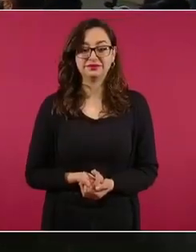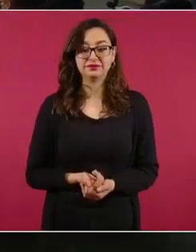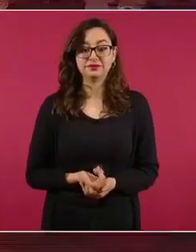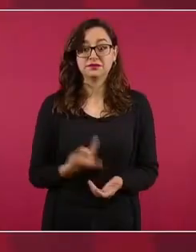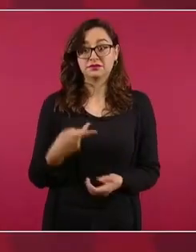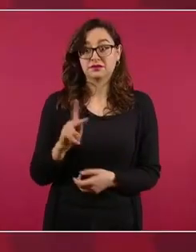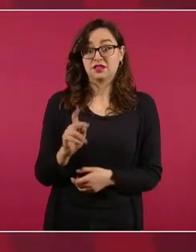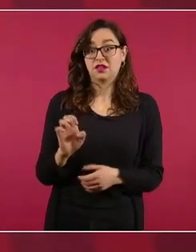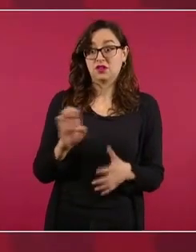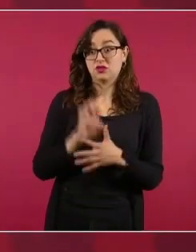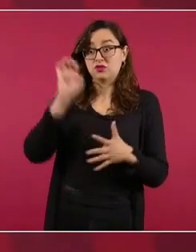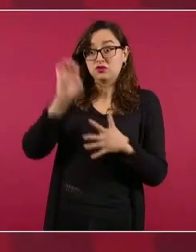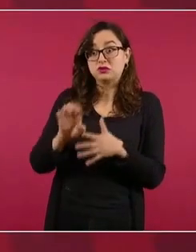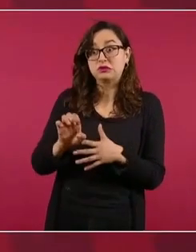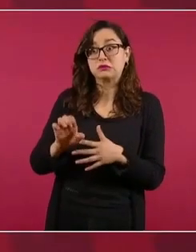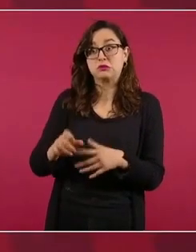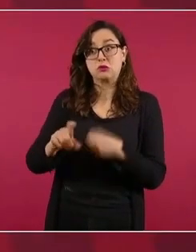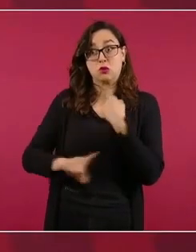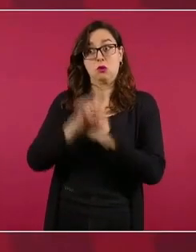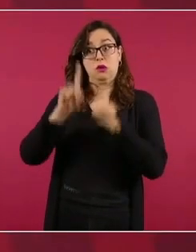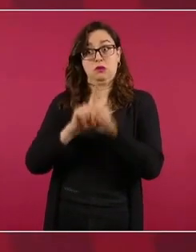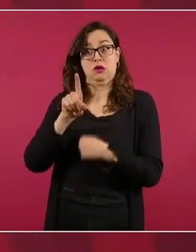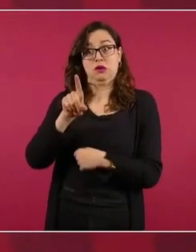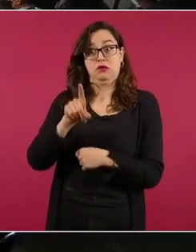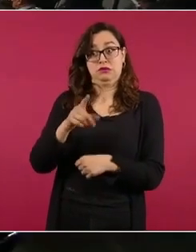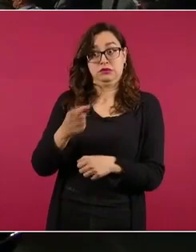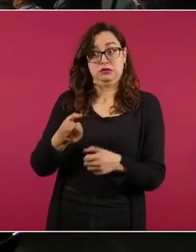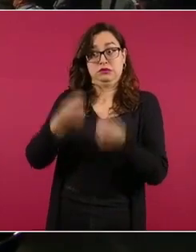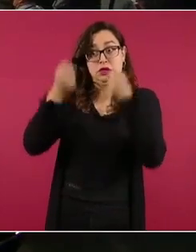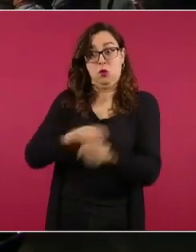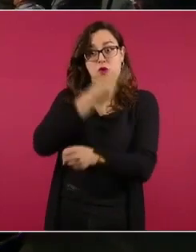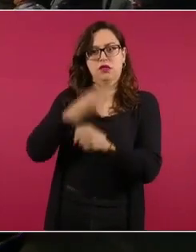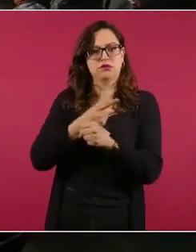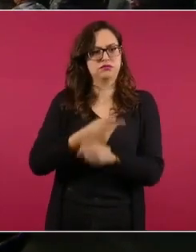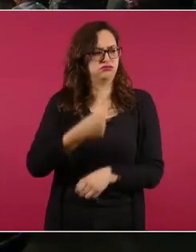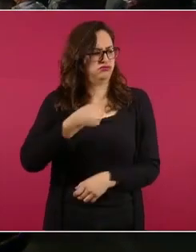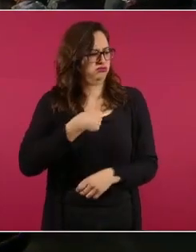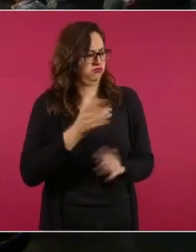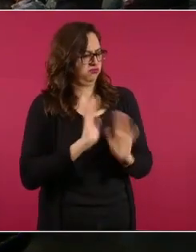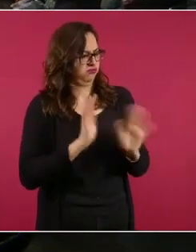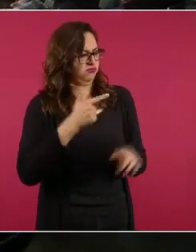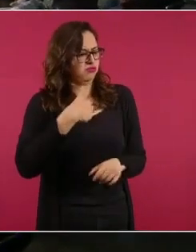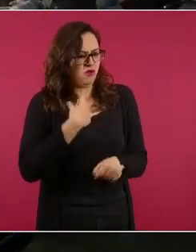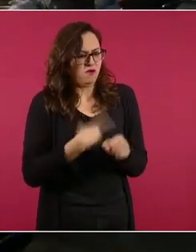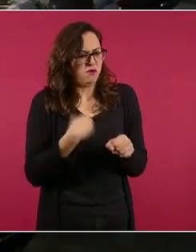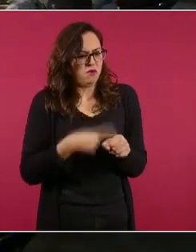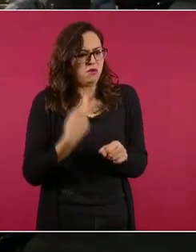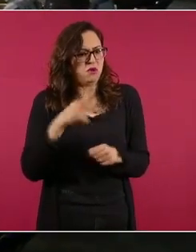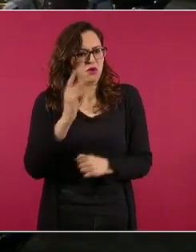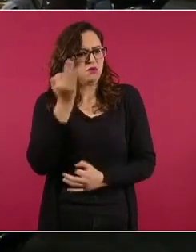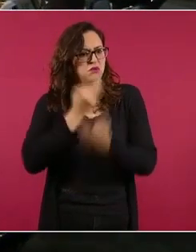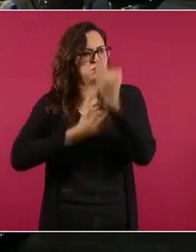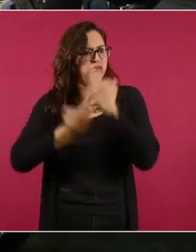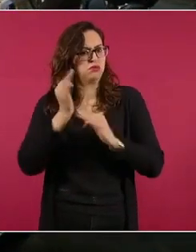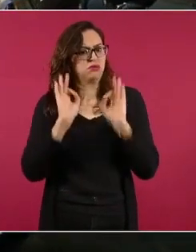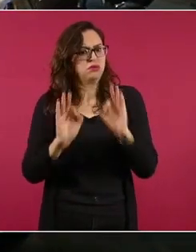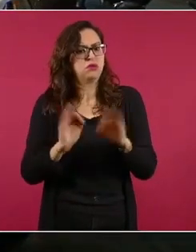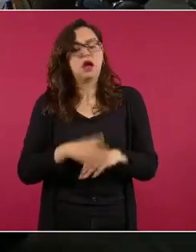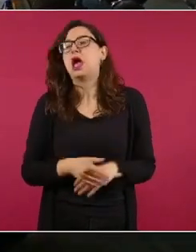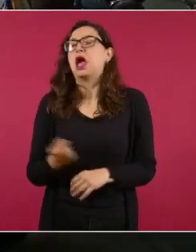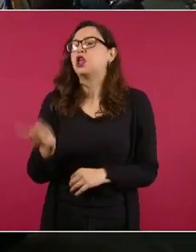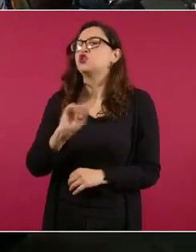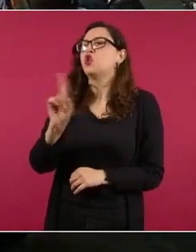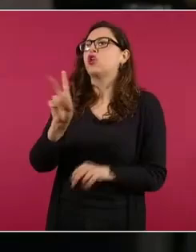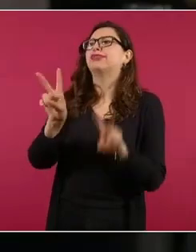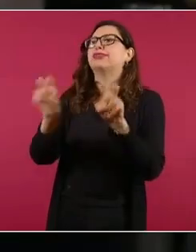Atendido. No, yo me refiero a un problema de seguridad en el ejército, porque bueno, si los hackean, siendo una institución de seguridad nacional,